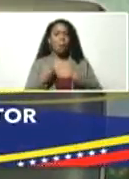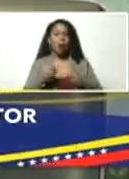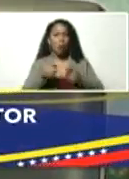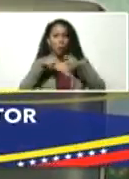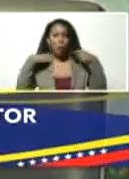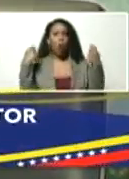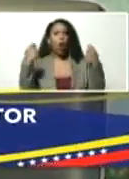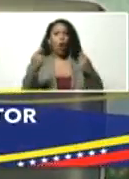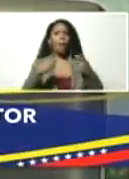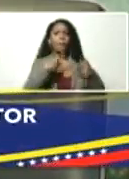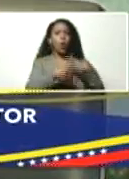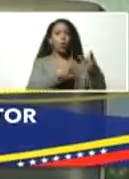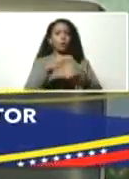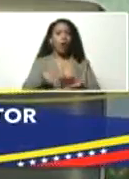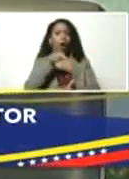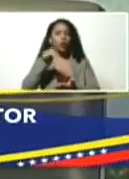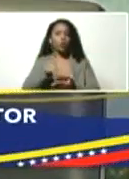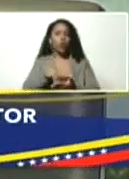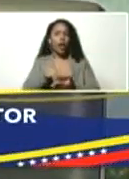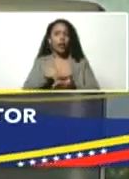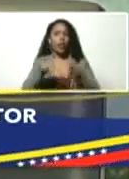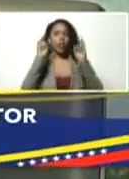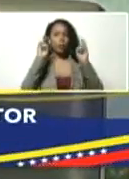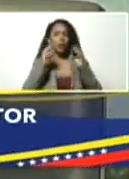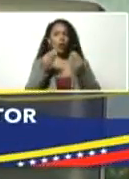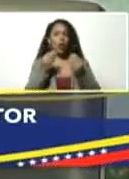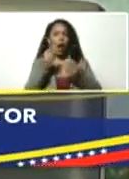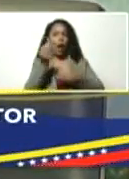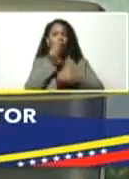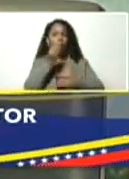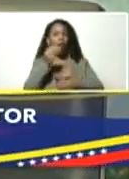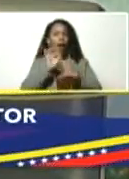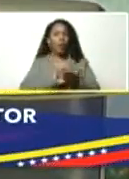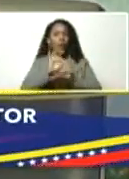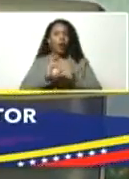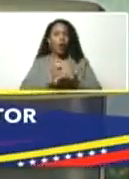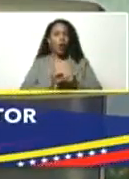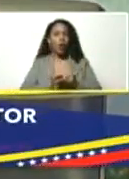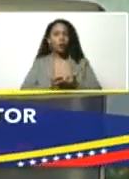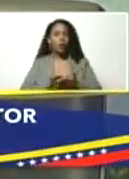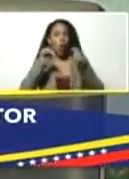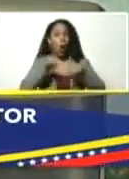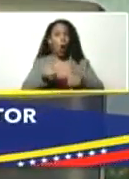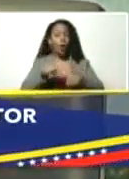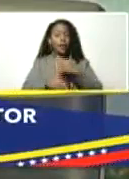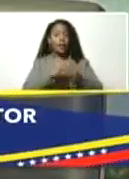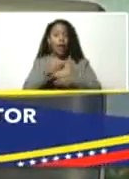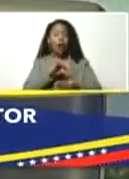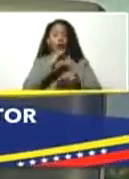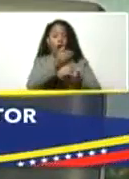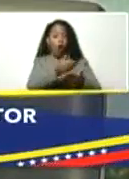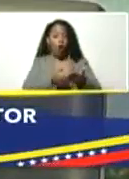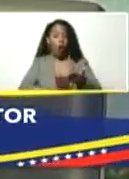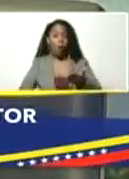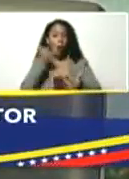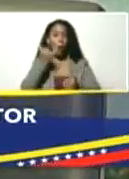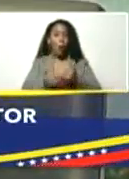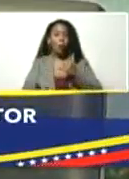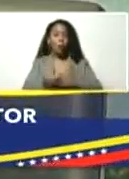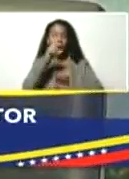promover la producción nacional. Y el sector de los alimentos, sin duda, es estratégico. Así que Ellos hoy rindieron su informe de lo que ha sido este último